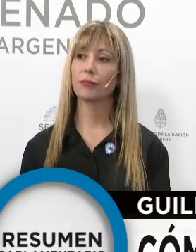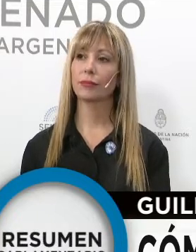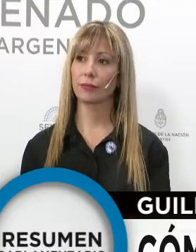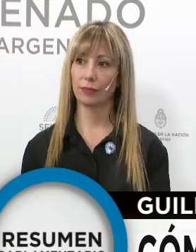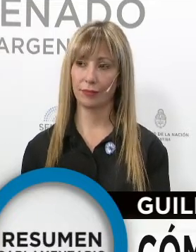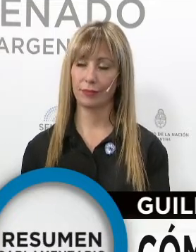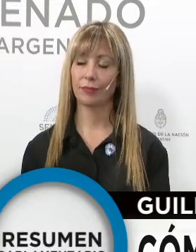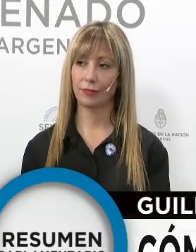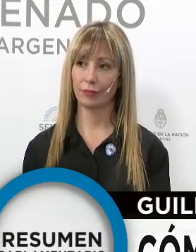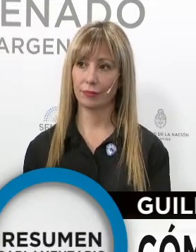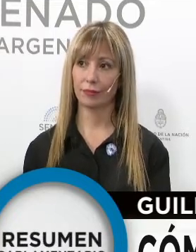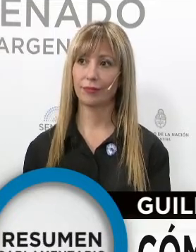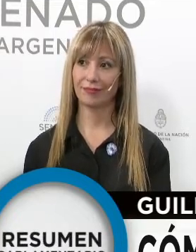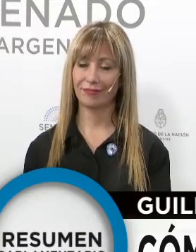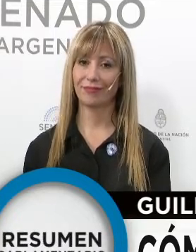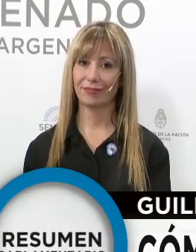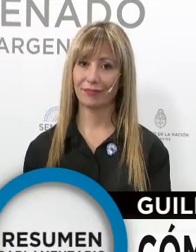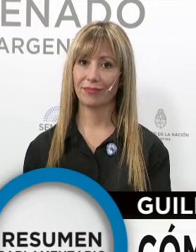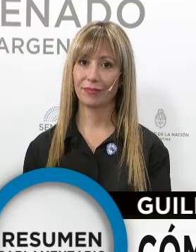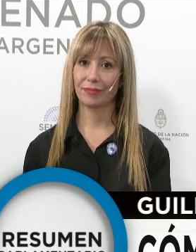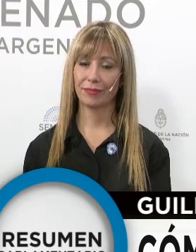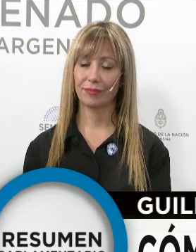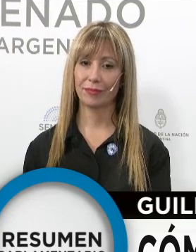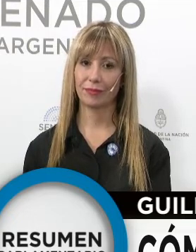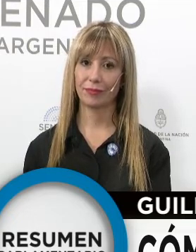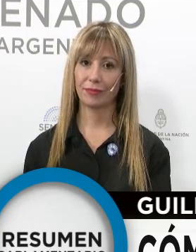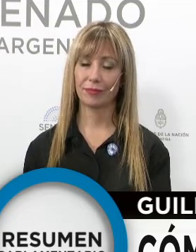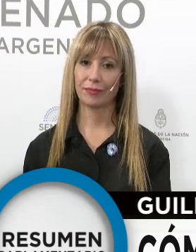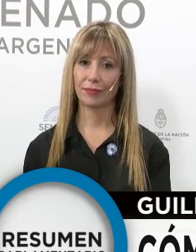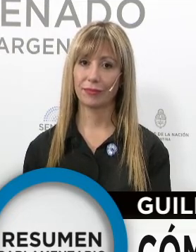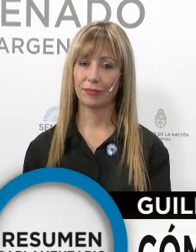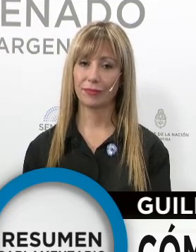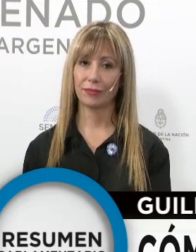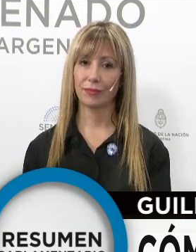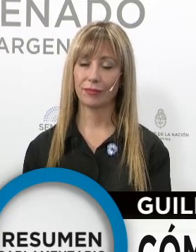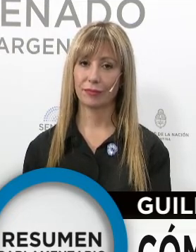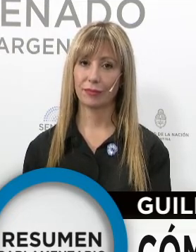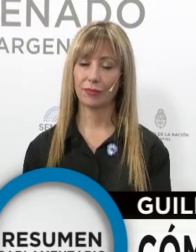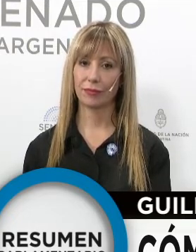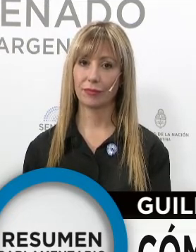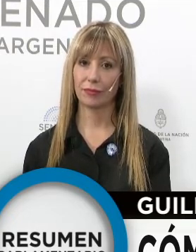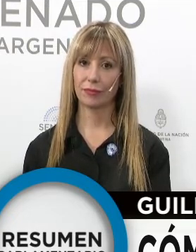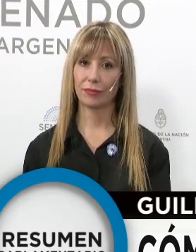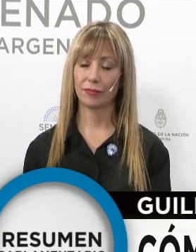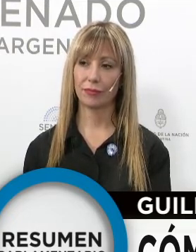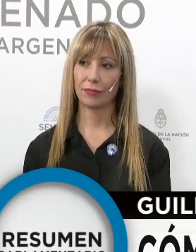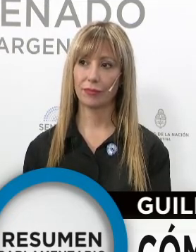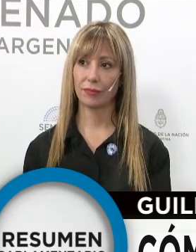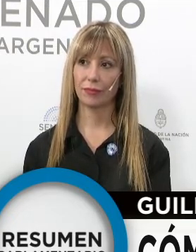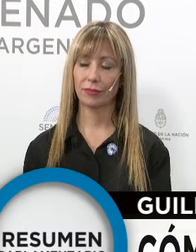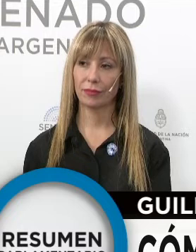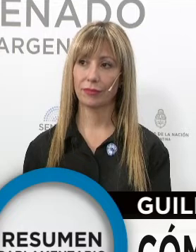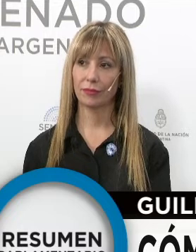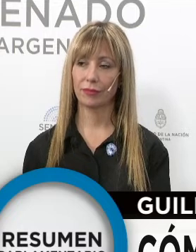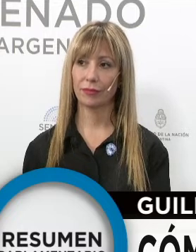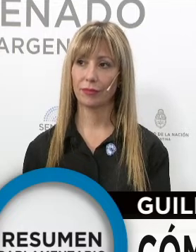justicia dé una respuesta a la sociedad. Senador, preguntarle también, bueno, algo que está ahora sobre la mesa, pero igual se viene hablando